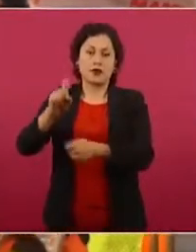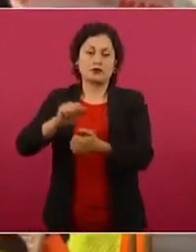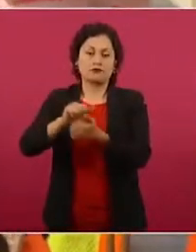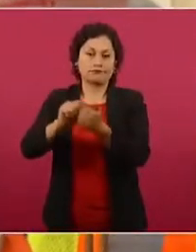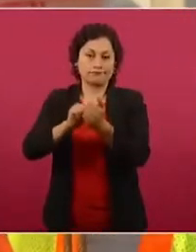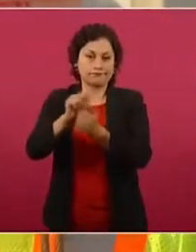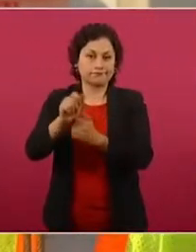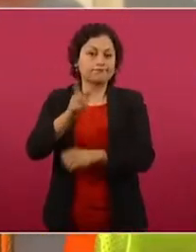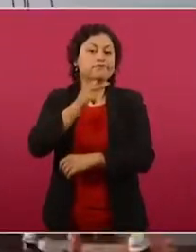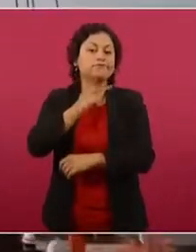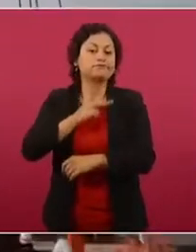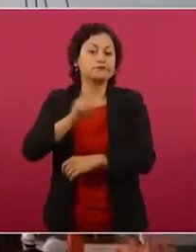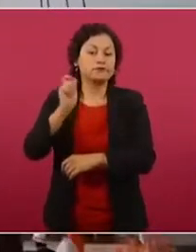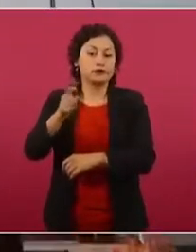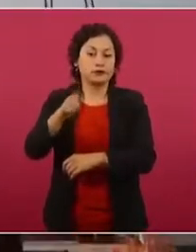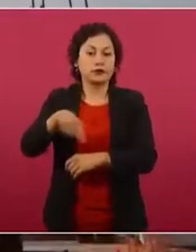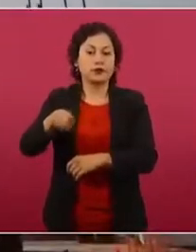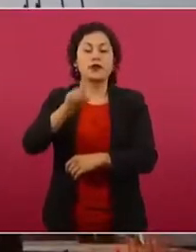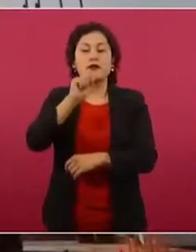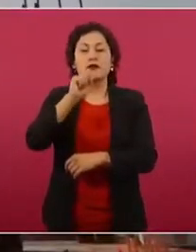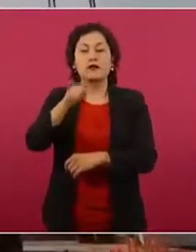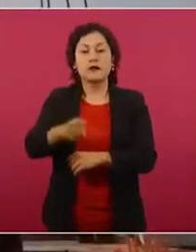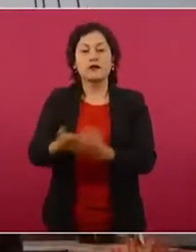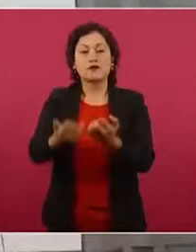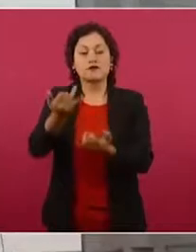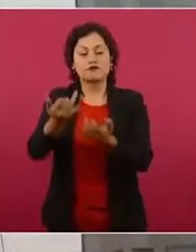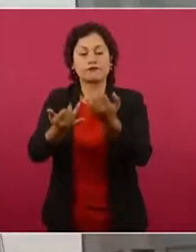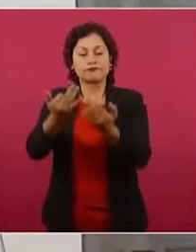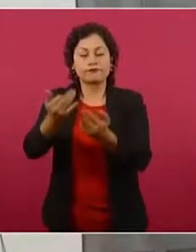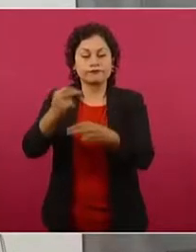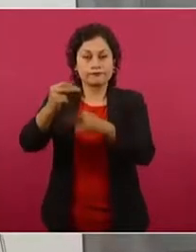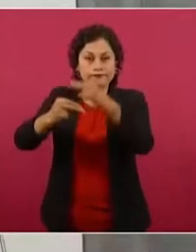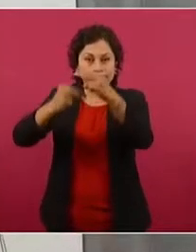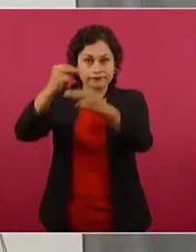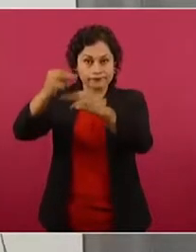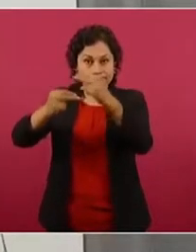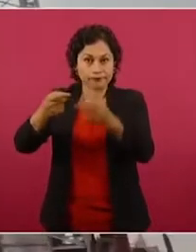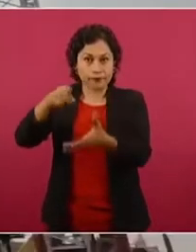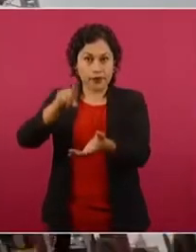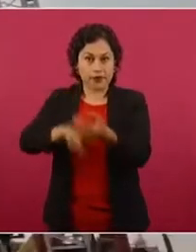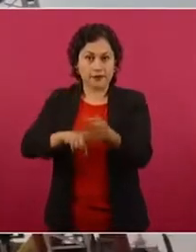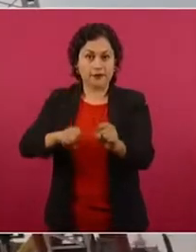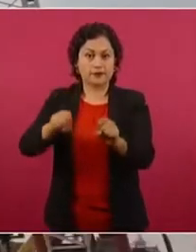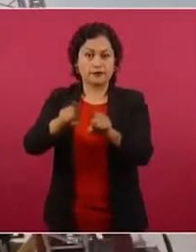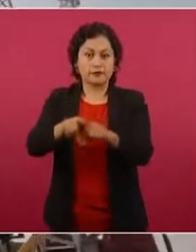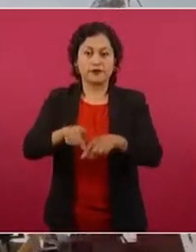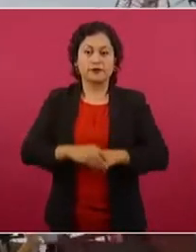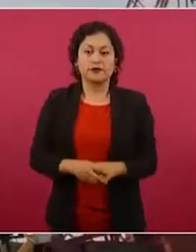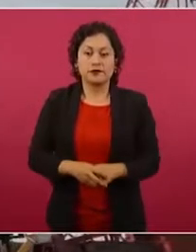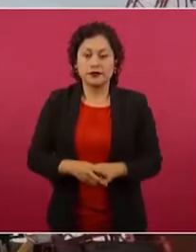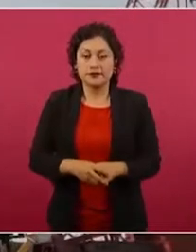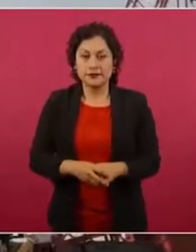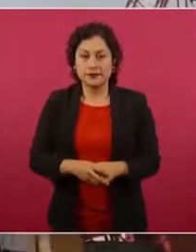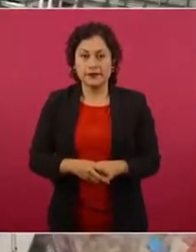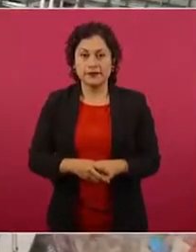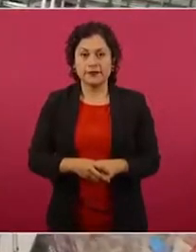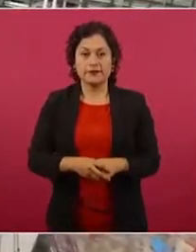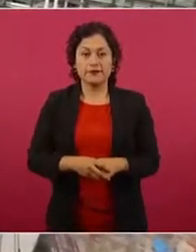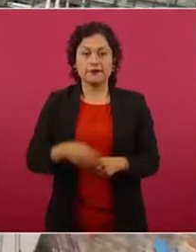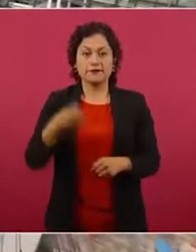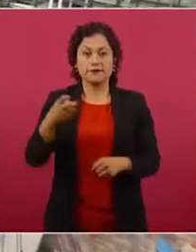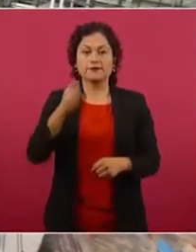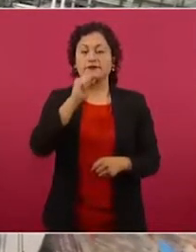la chimenea de los módulos de calentadores a fuego directo de la planta hidrotratadora de naftas, conformando las secciones de radiación, convección